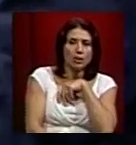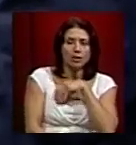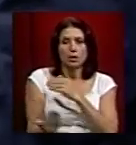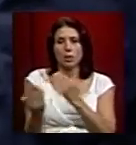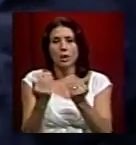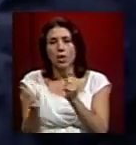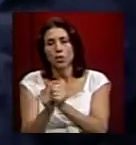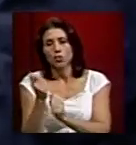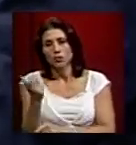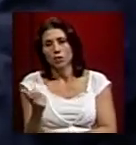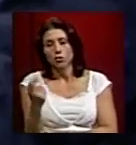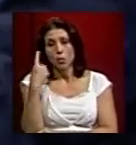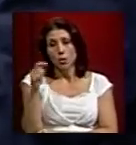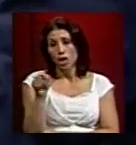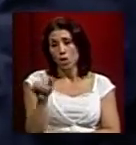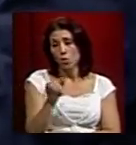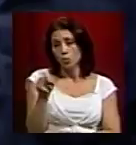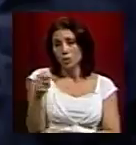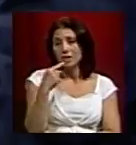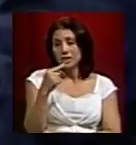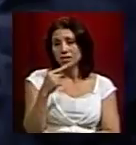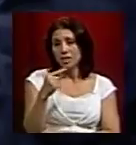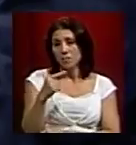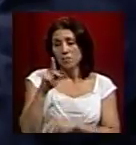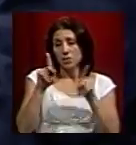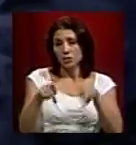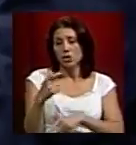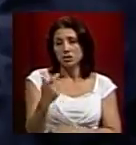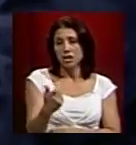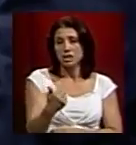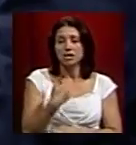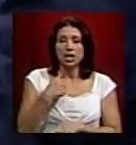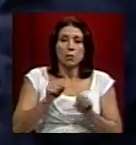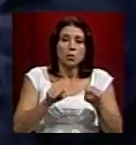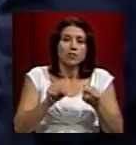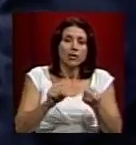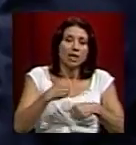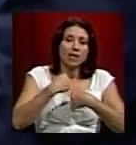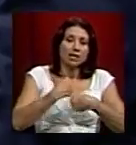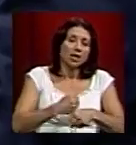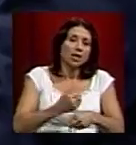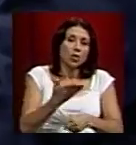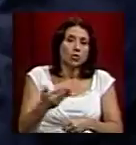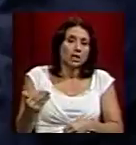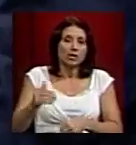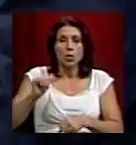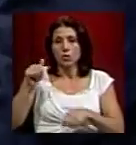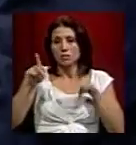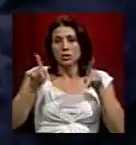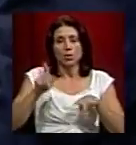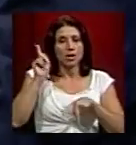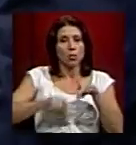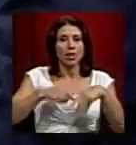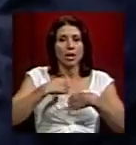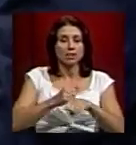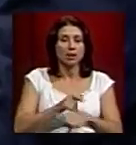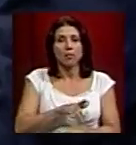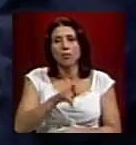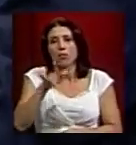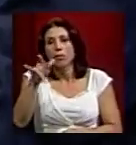ricos, porque como tú dices, los ricos tienen esa posibilidad de hacer esas cosas que otros no pueden hacer. Y es igual en